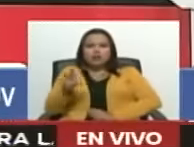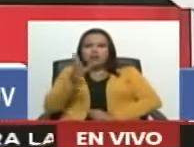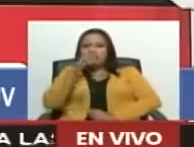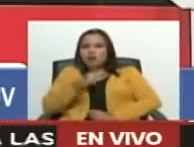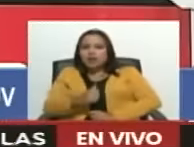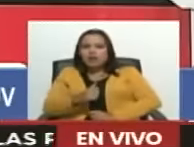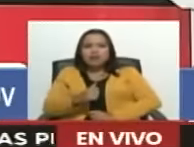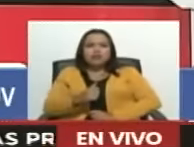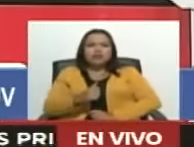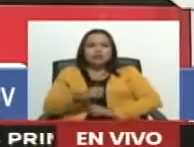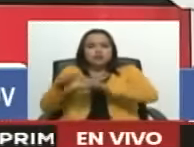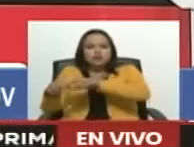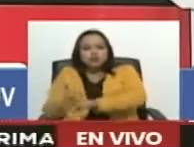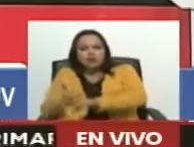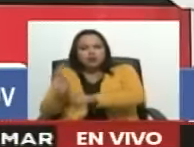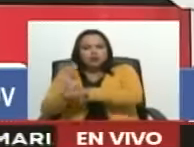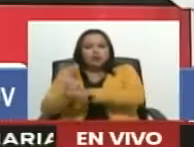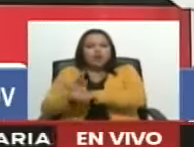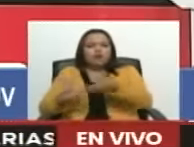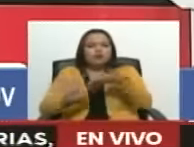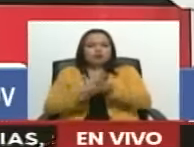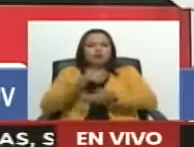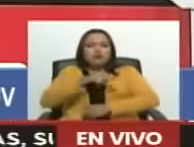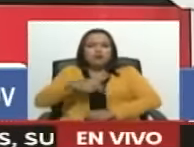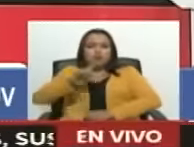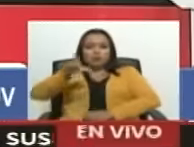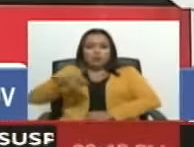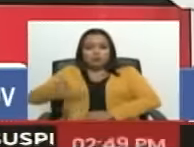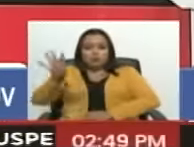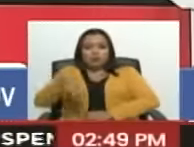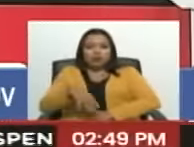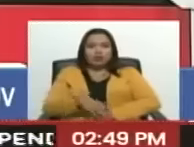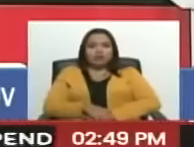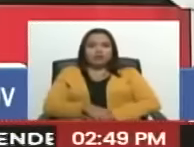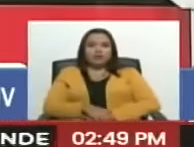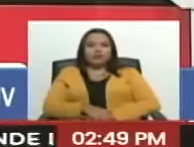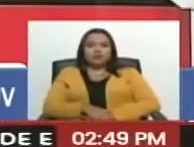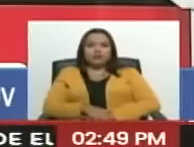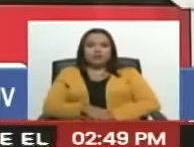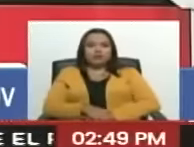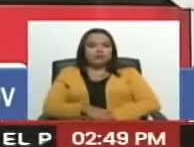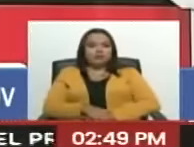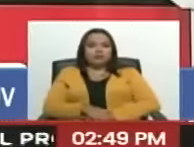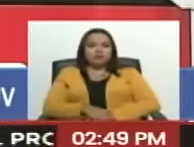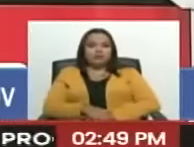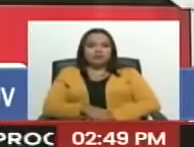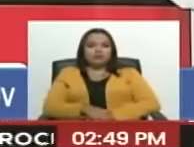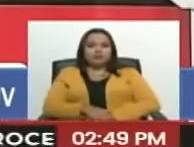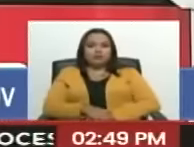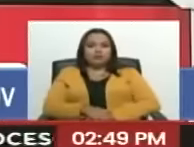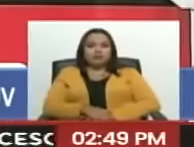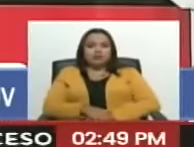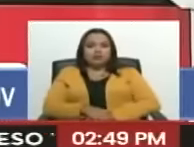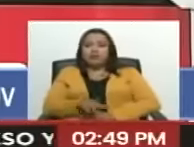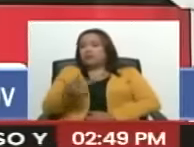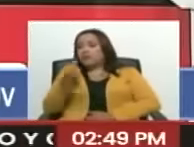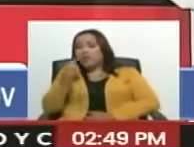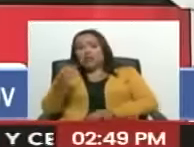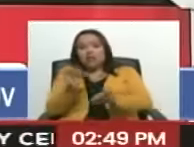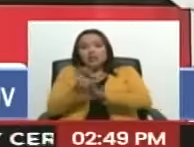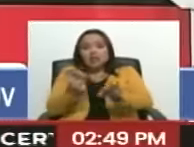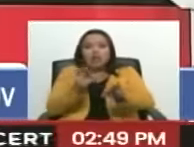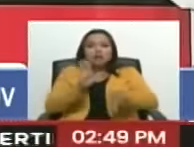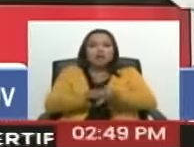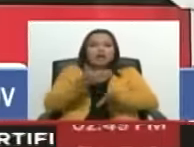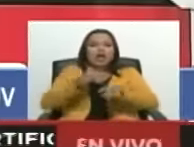nuestra Guayana Esequiba. Porque para ellos la política es la política entreguista, pues, de no decir nada porque está la Exxon de por medio. O